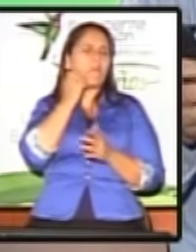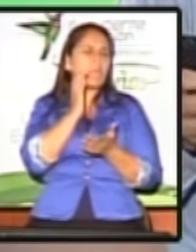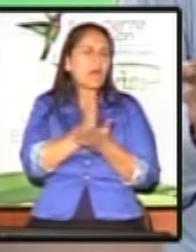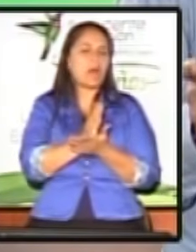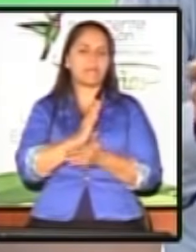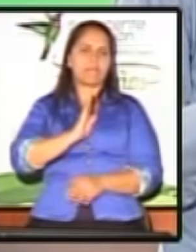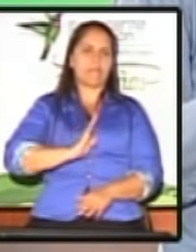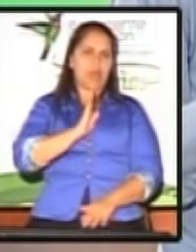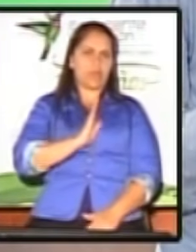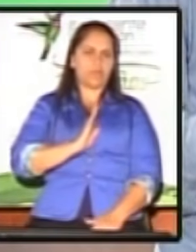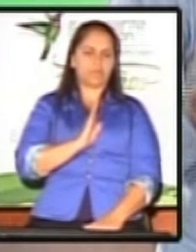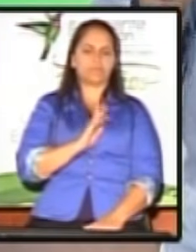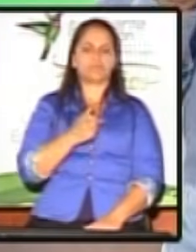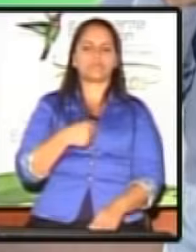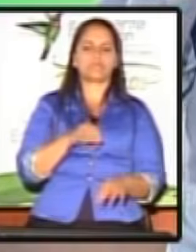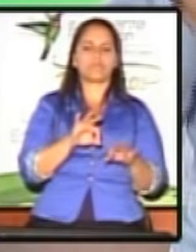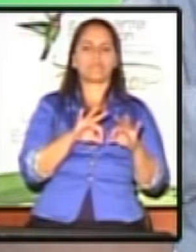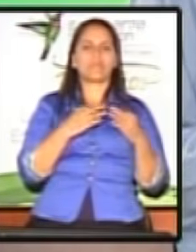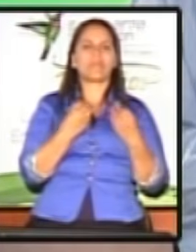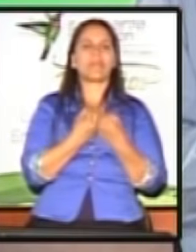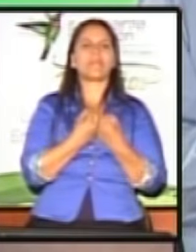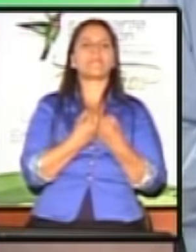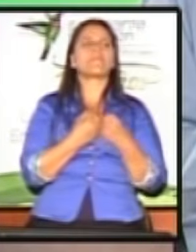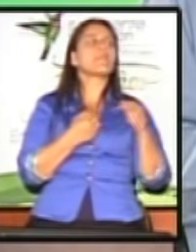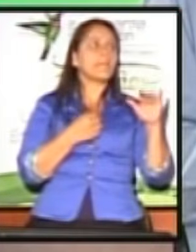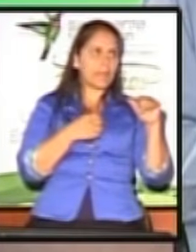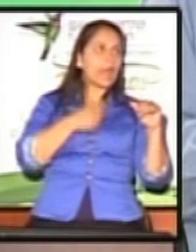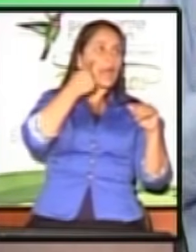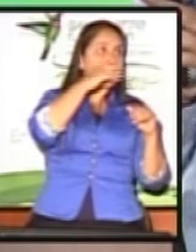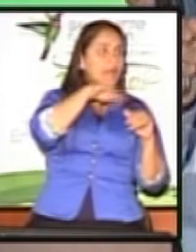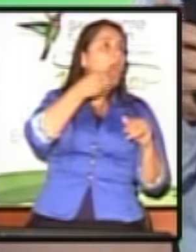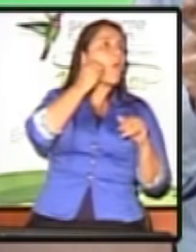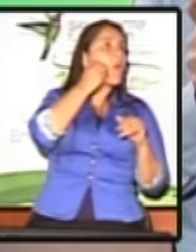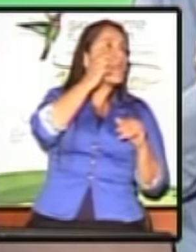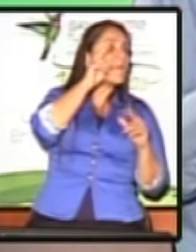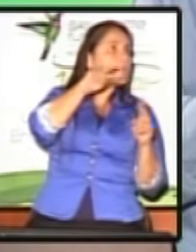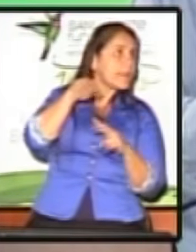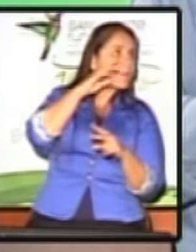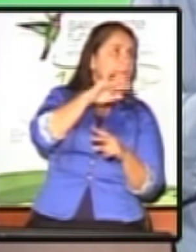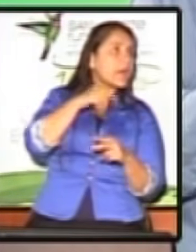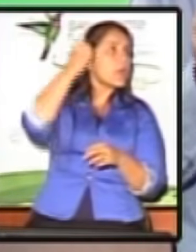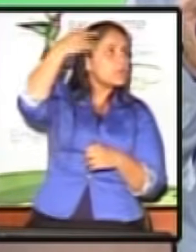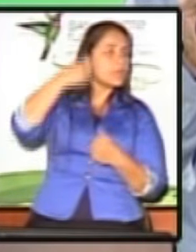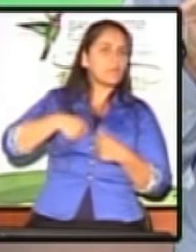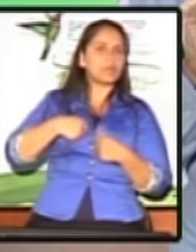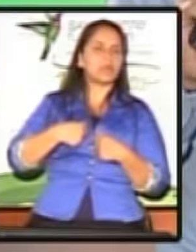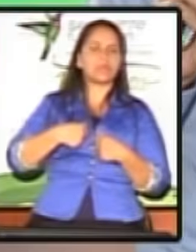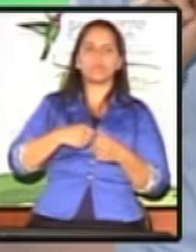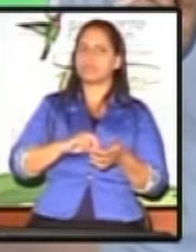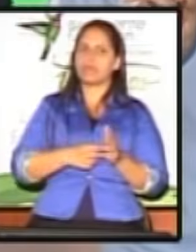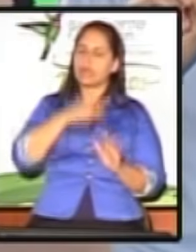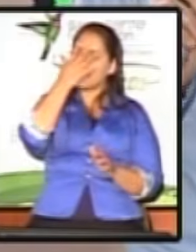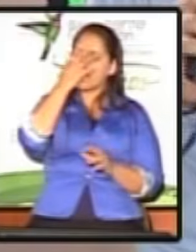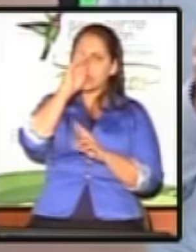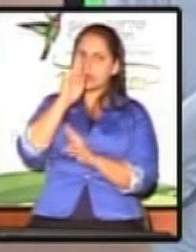Entonces uno ve muchas veces en algunas familias, es que estamos bañando al abuelo, y se vuelve un acto que es muy amable